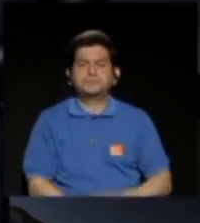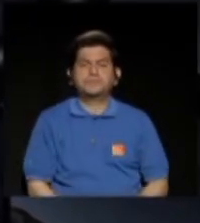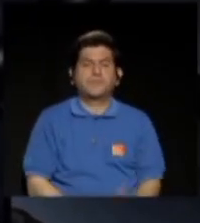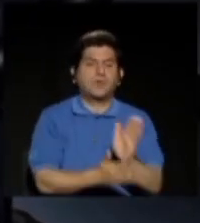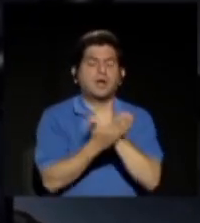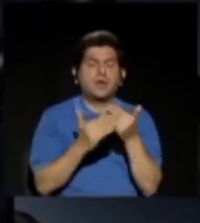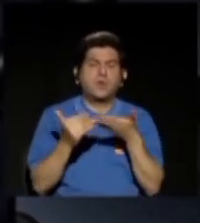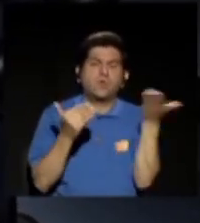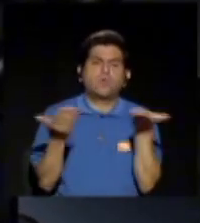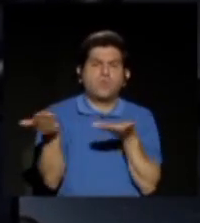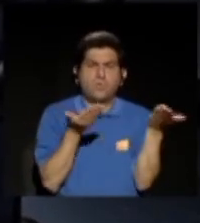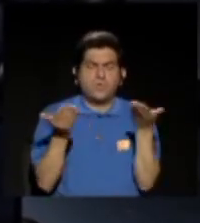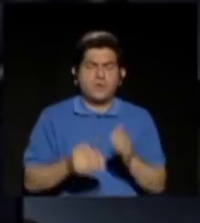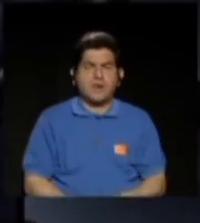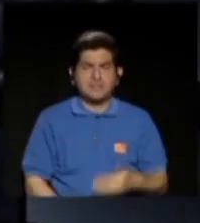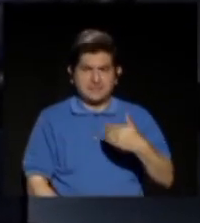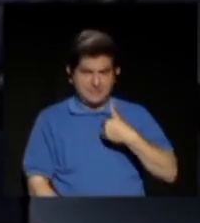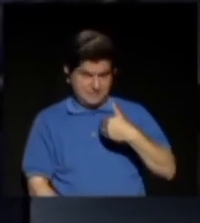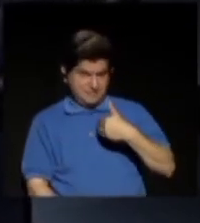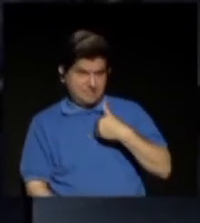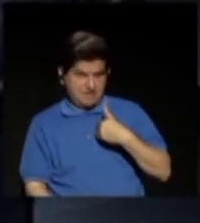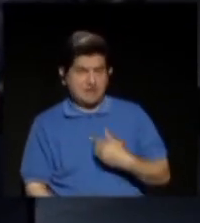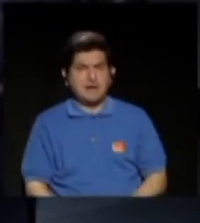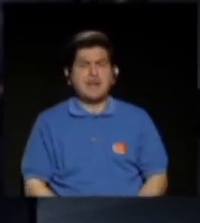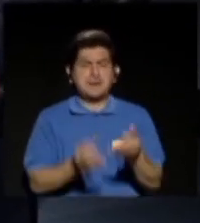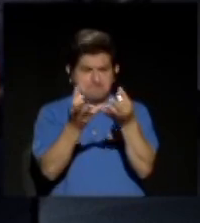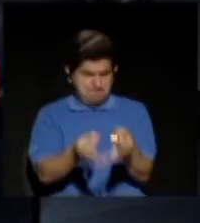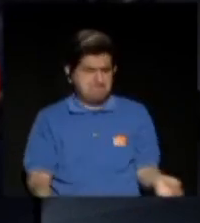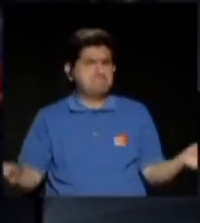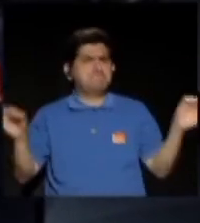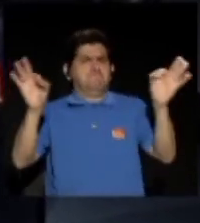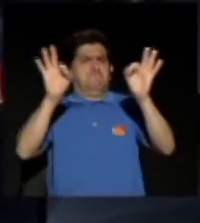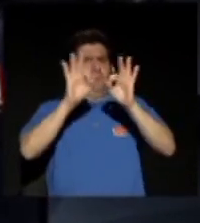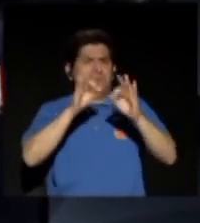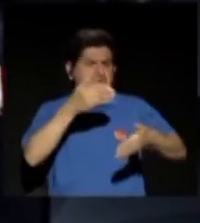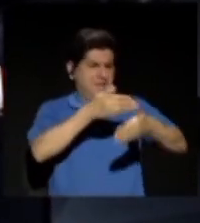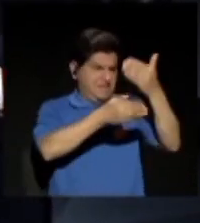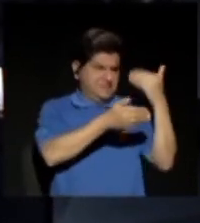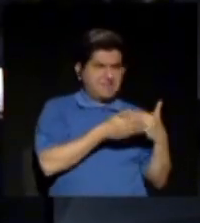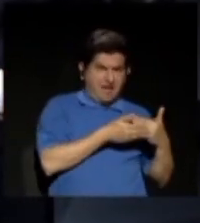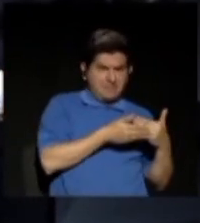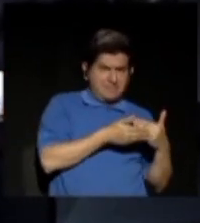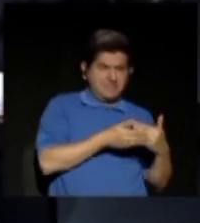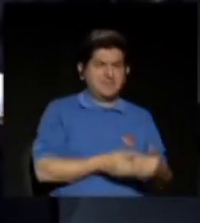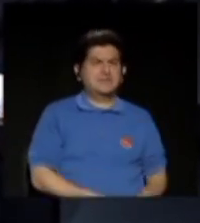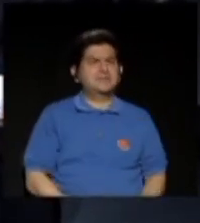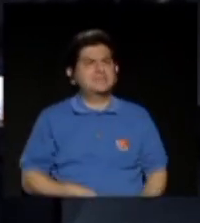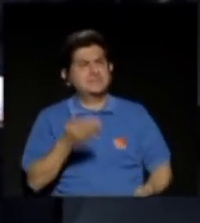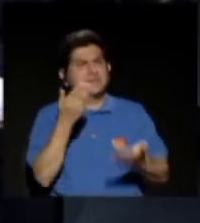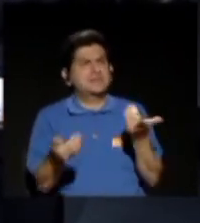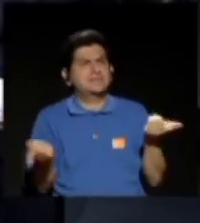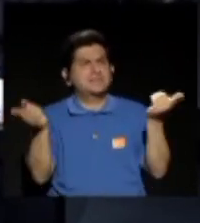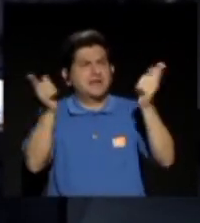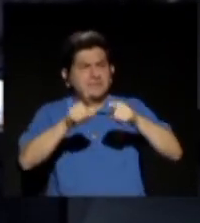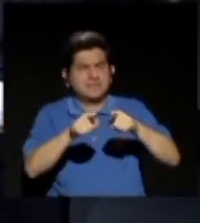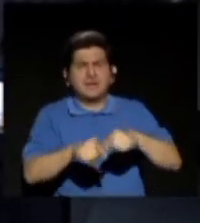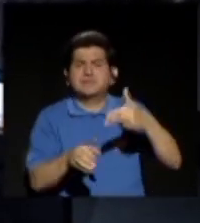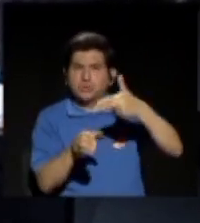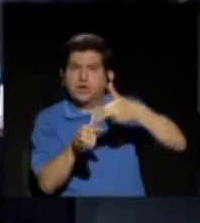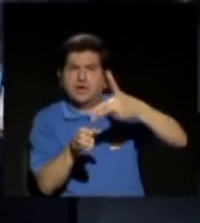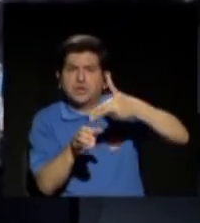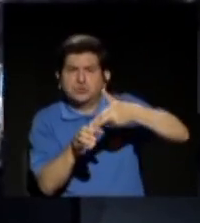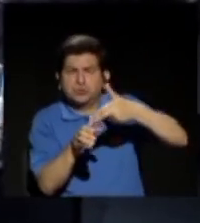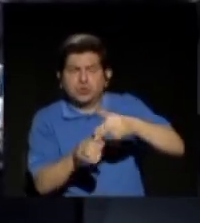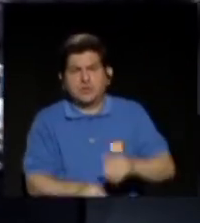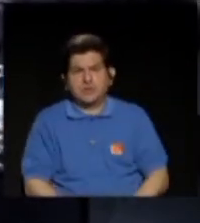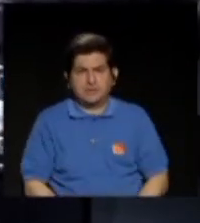algunos bienes y servicios de la canasta que tenían un peso muy fuerte en el índice anterior, bueno, el caso más cercano sería la gasolina, que